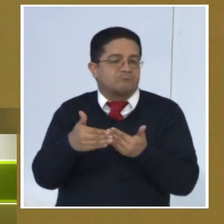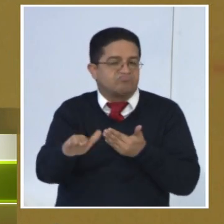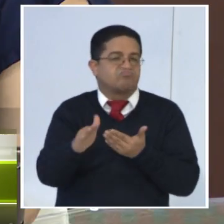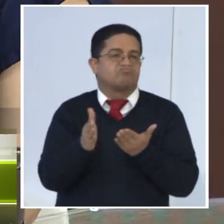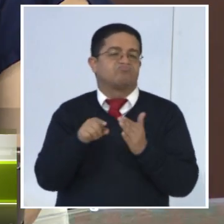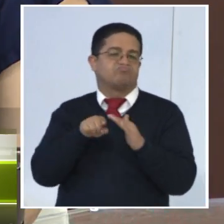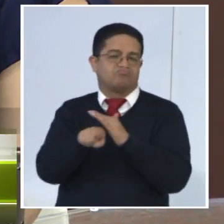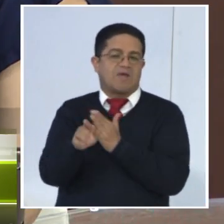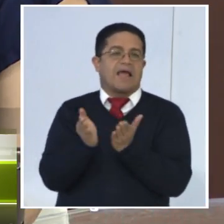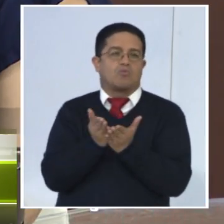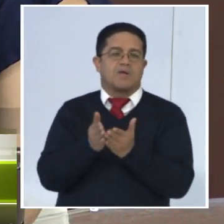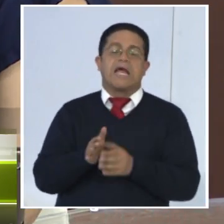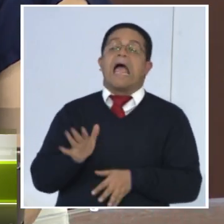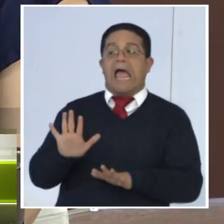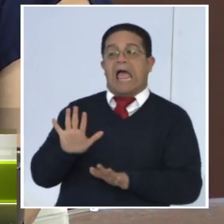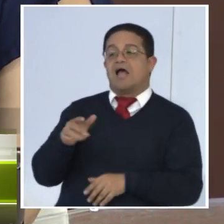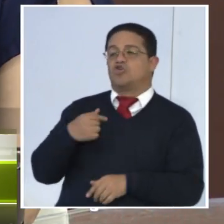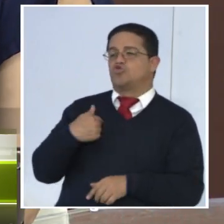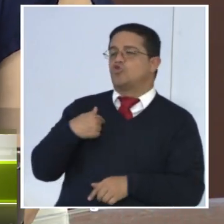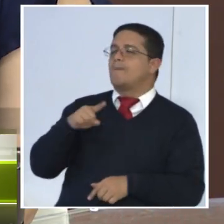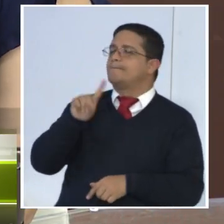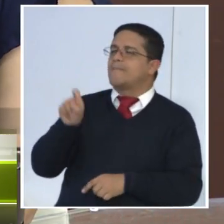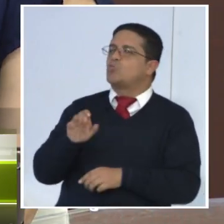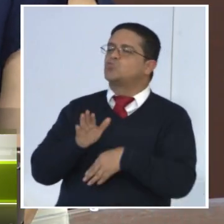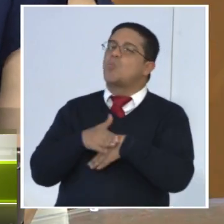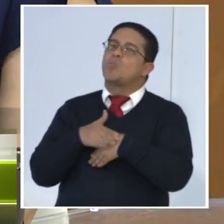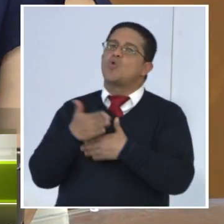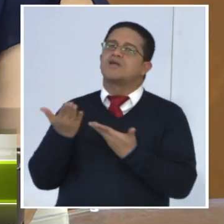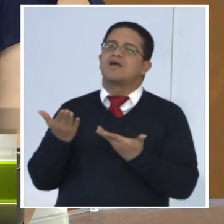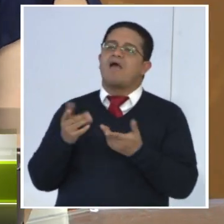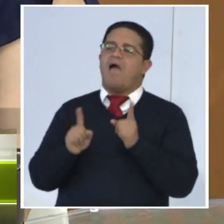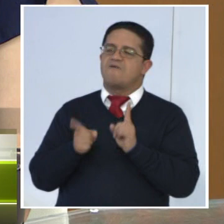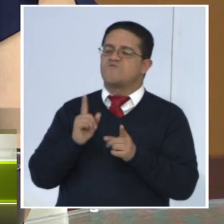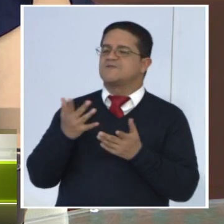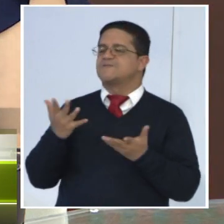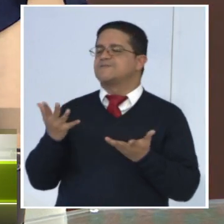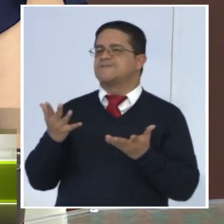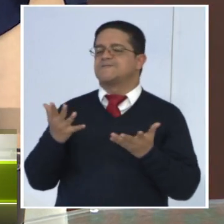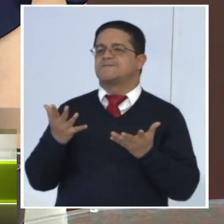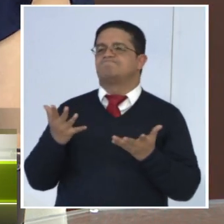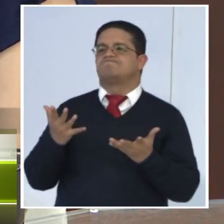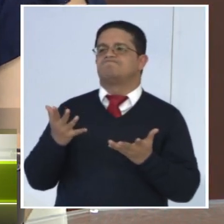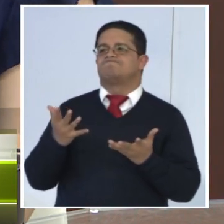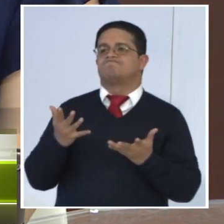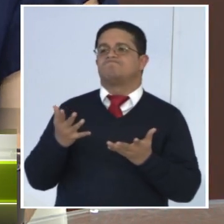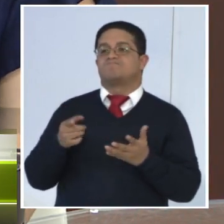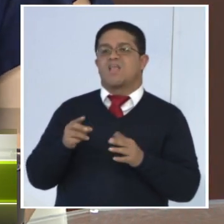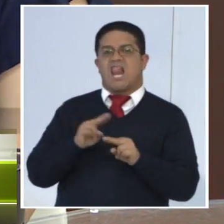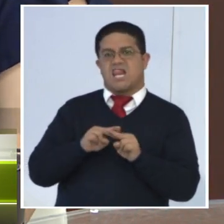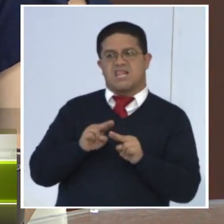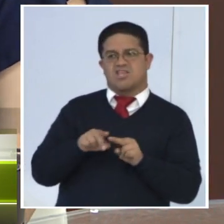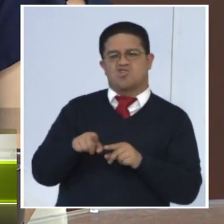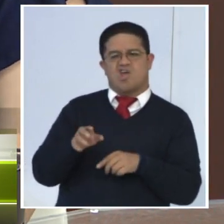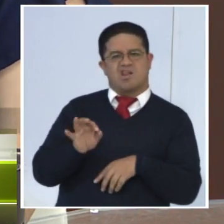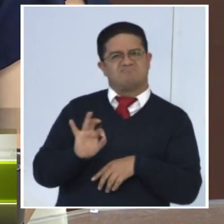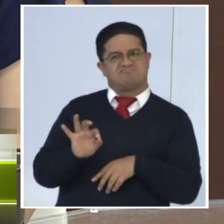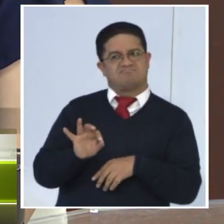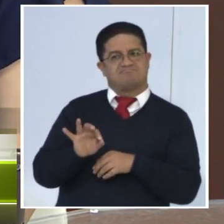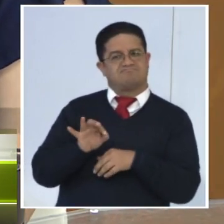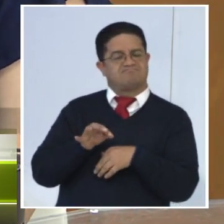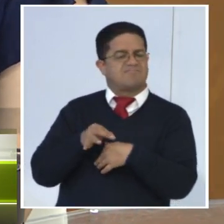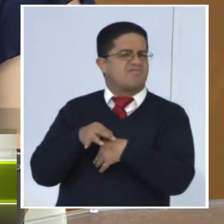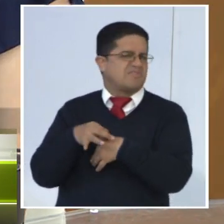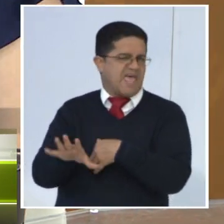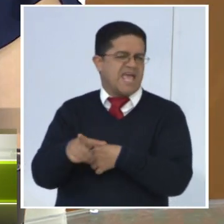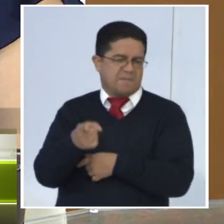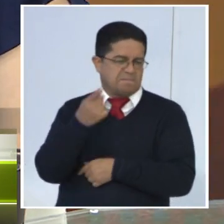Claro, consulto esto porque muchas veces se toma como que en cuenta ya el oftalmólogo al niño solamente si manifiesta que no está